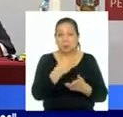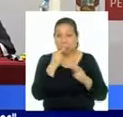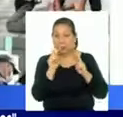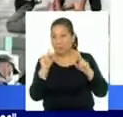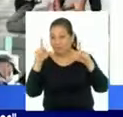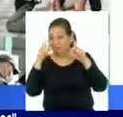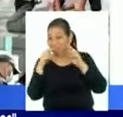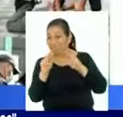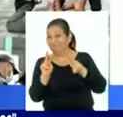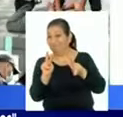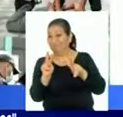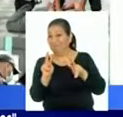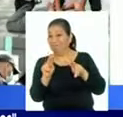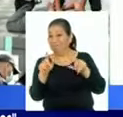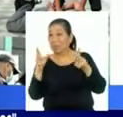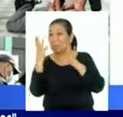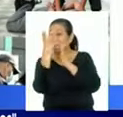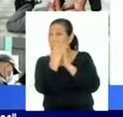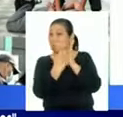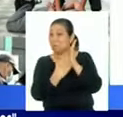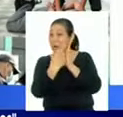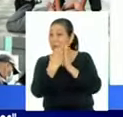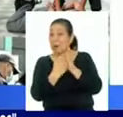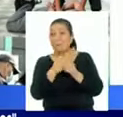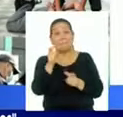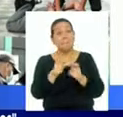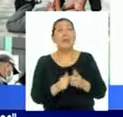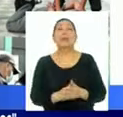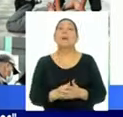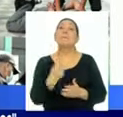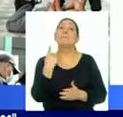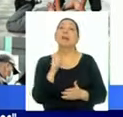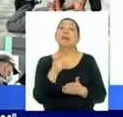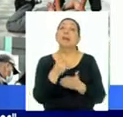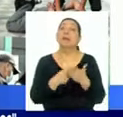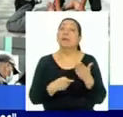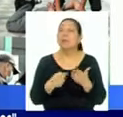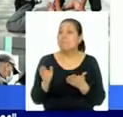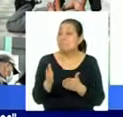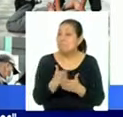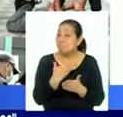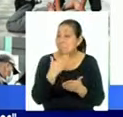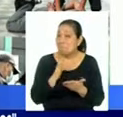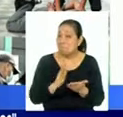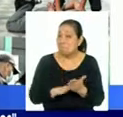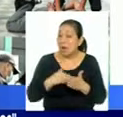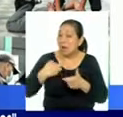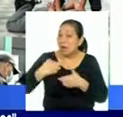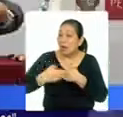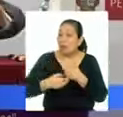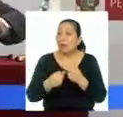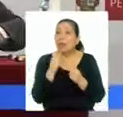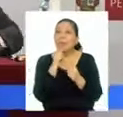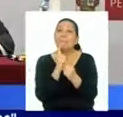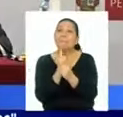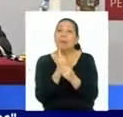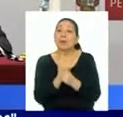la fotografía, también las técnicas de reducción o intervención de personas para evitar daños incluso en esos procesos de